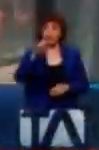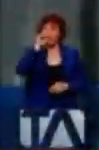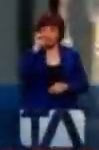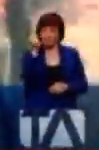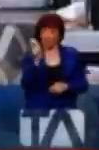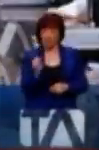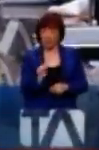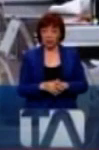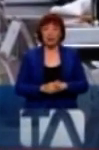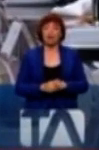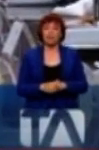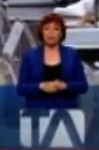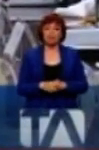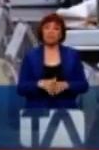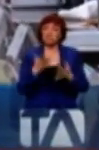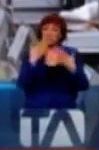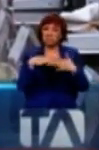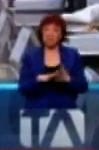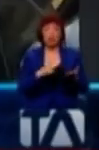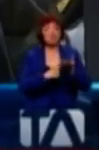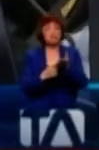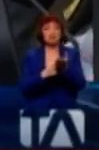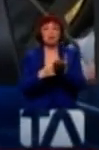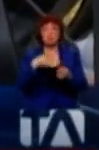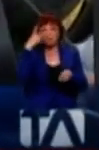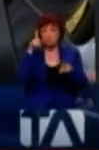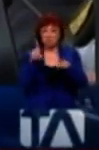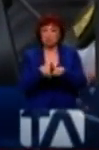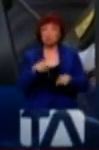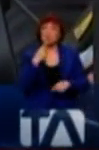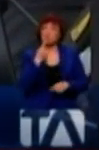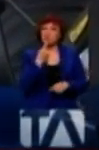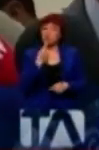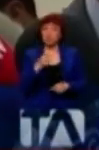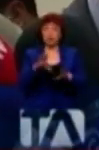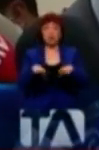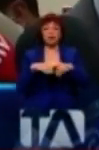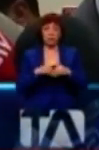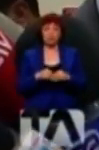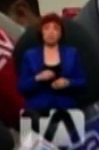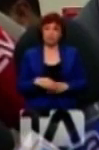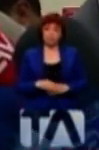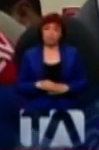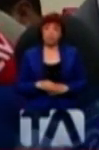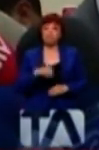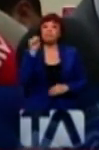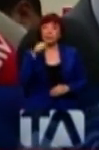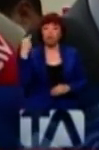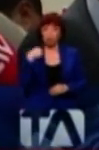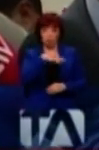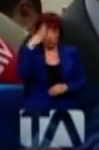es una de las principales conclusiones a la que llegó el Consejo Sectorial de Seguridad. Vamos a tener presencia